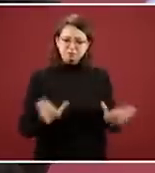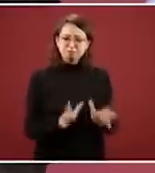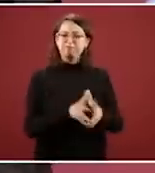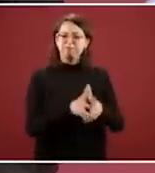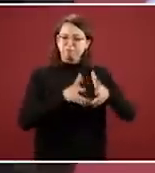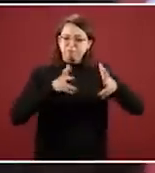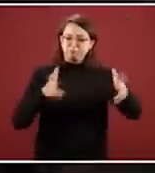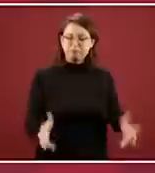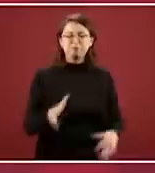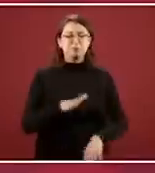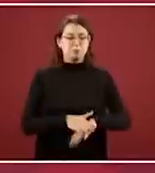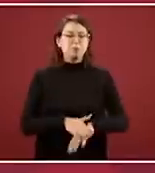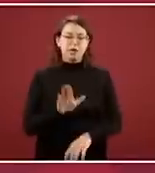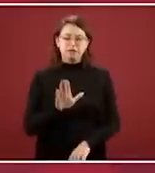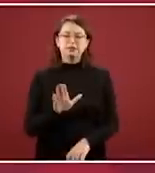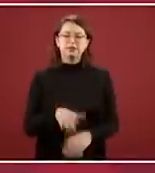Una buena noticia